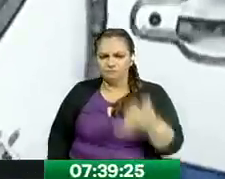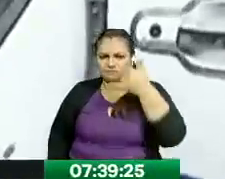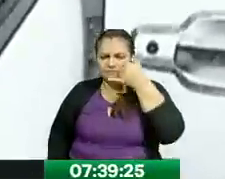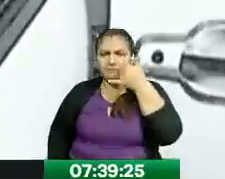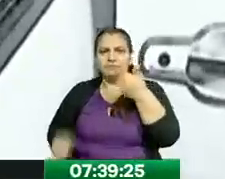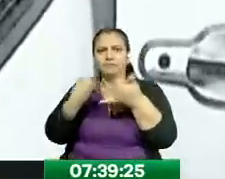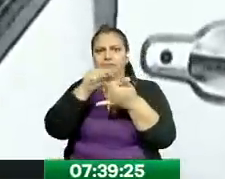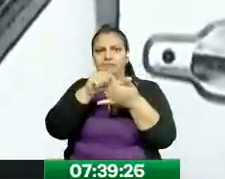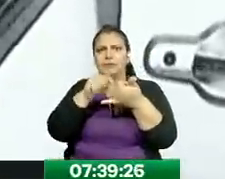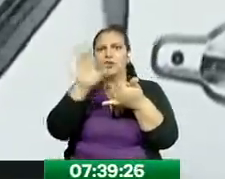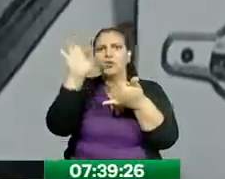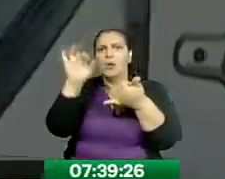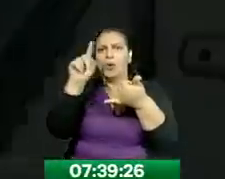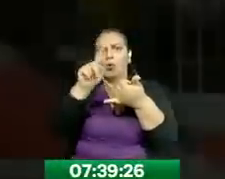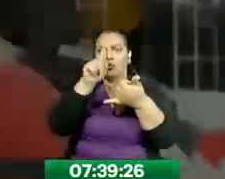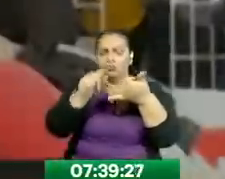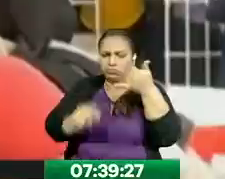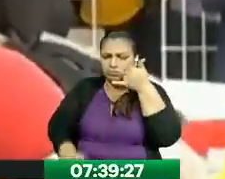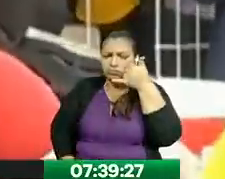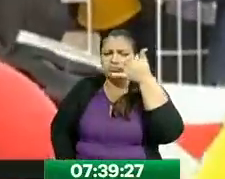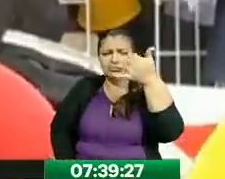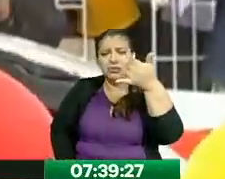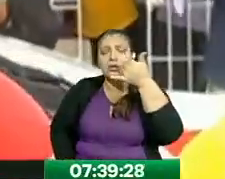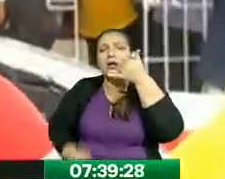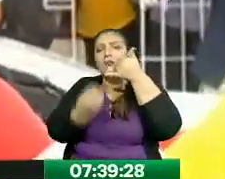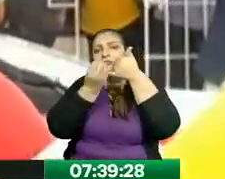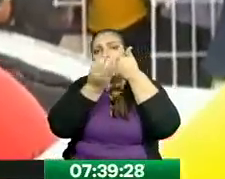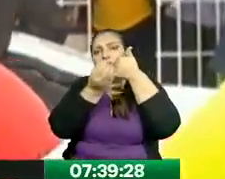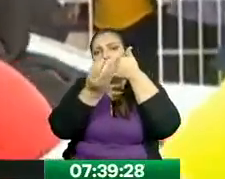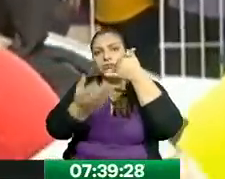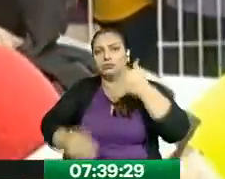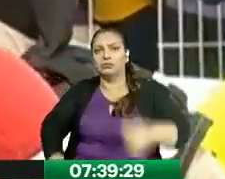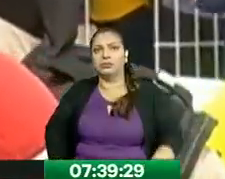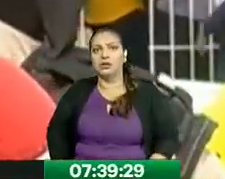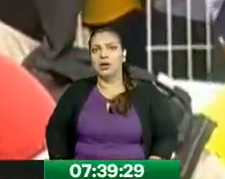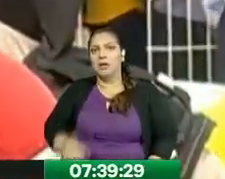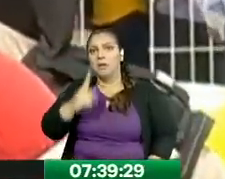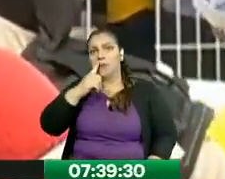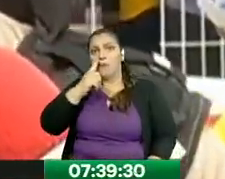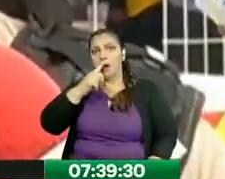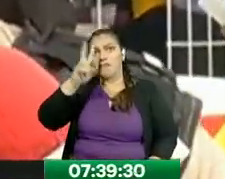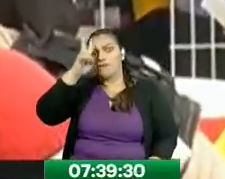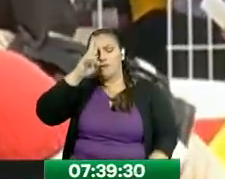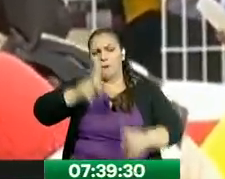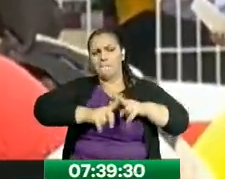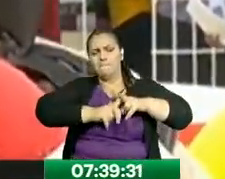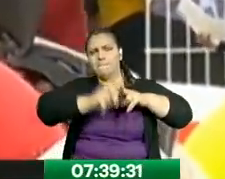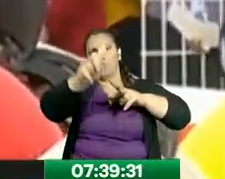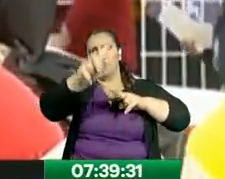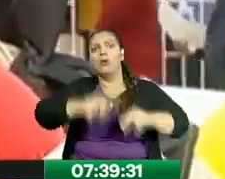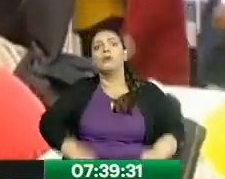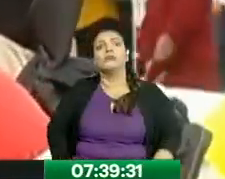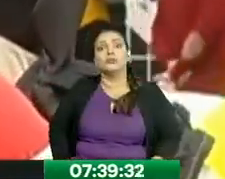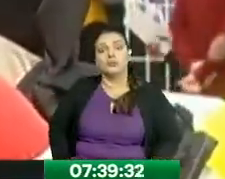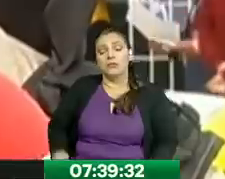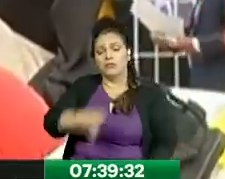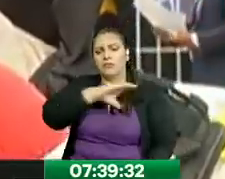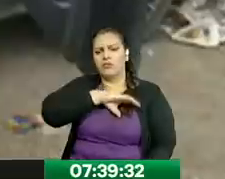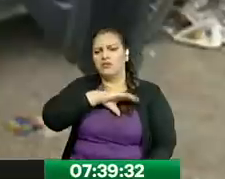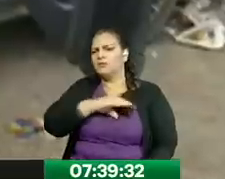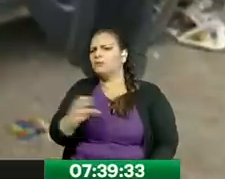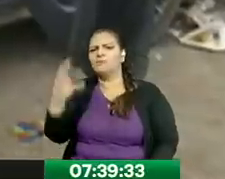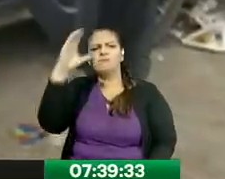la seguimos se dio a la fuga inmediatamente iniciamos la persecución ininterrumpida hasta aproximadamente el circuito